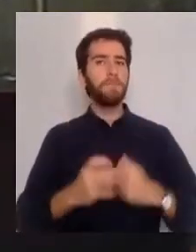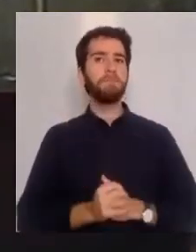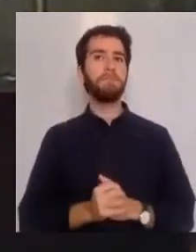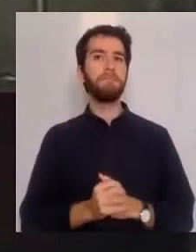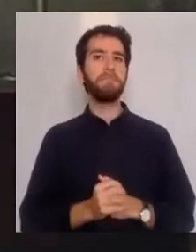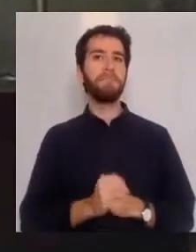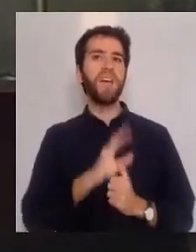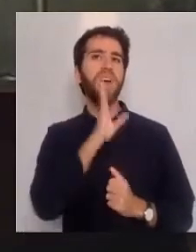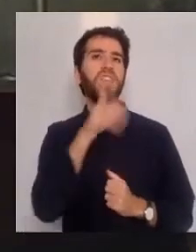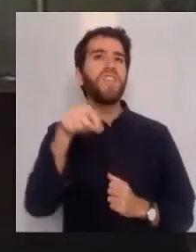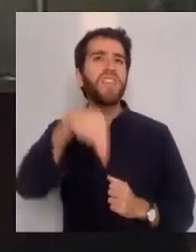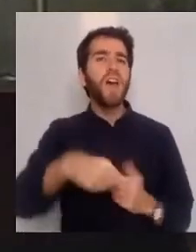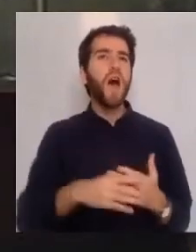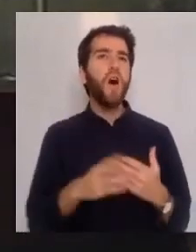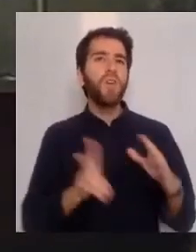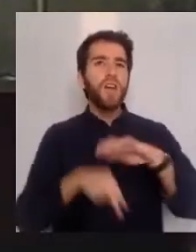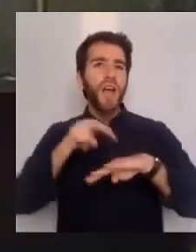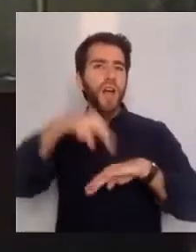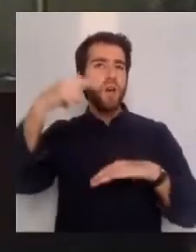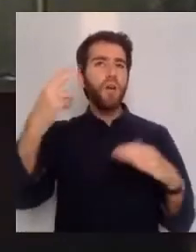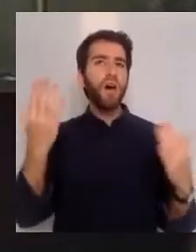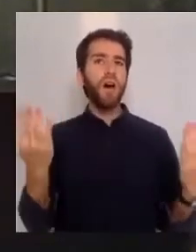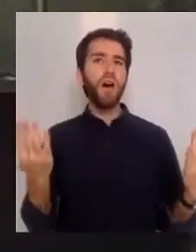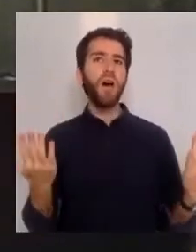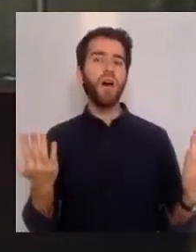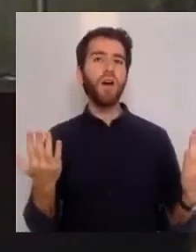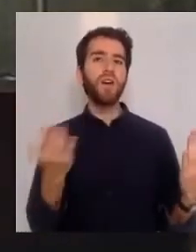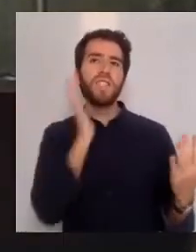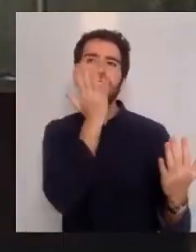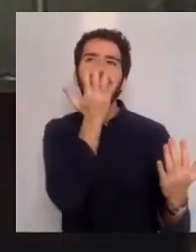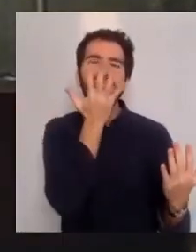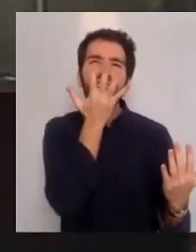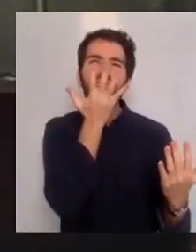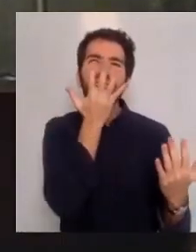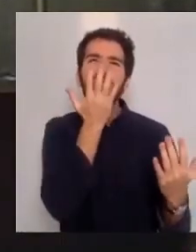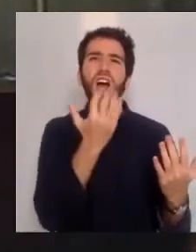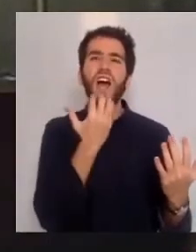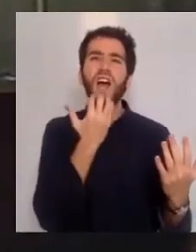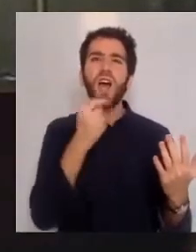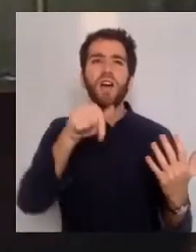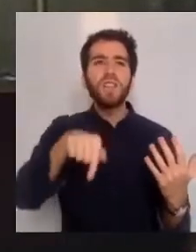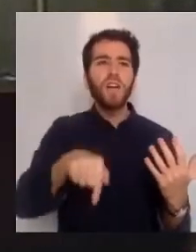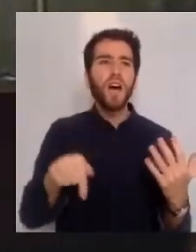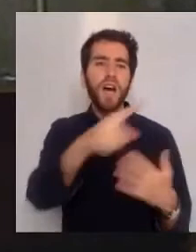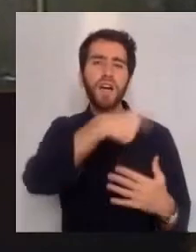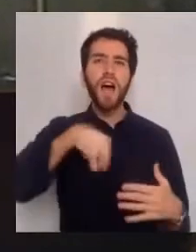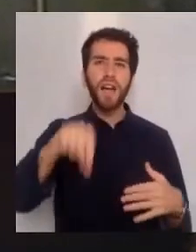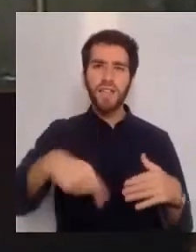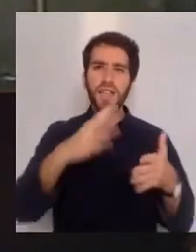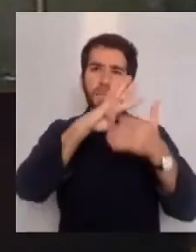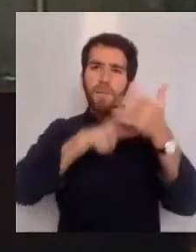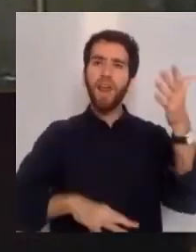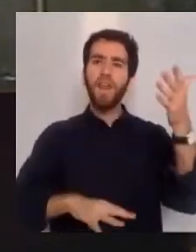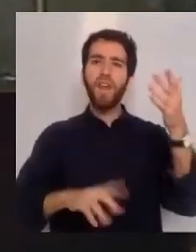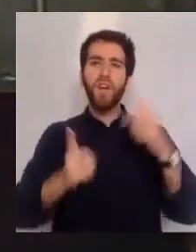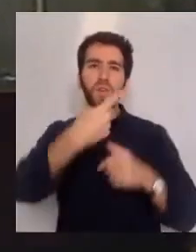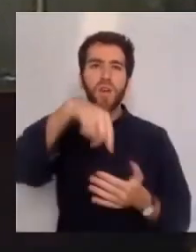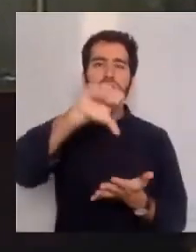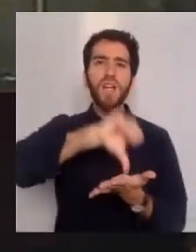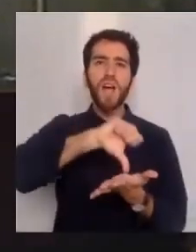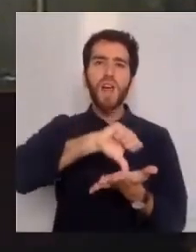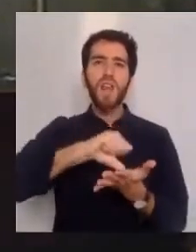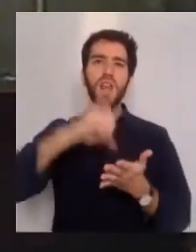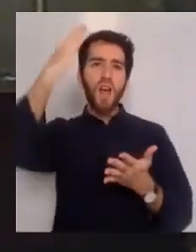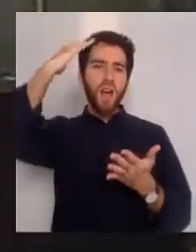¿dónde está hoy el resucitado? ¿Qué signos tenemos nosotros aquí, en Barcelona, en nuestra ciudad, en nuestro